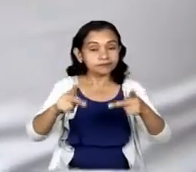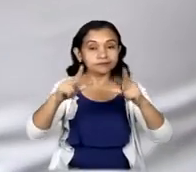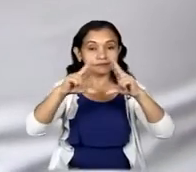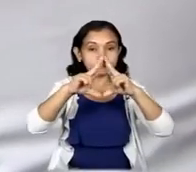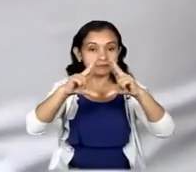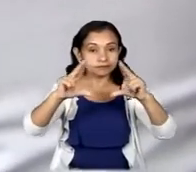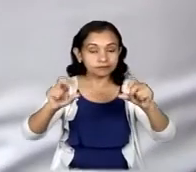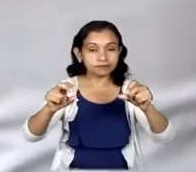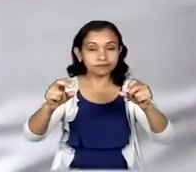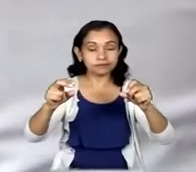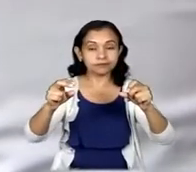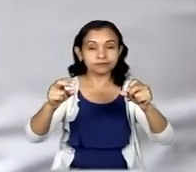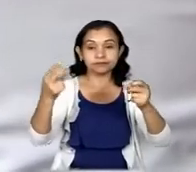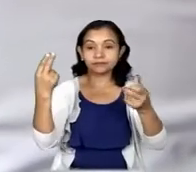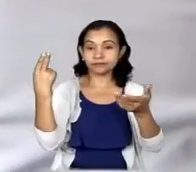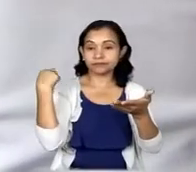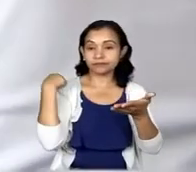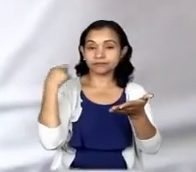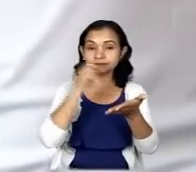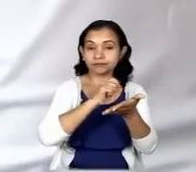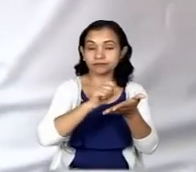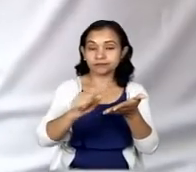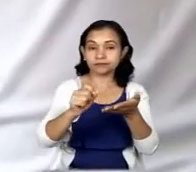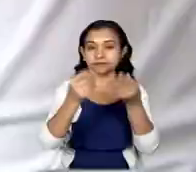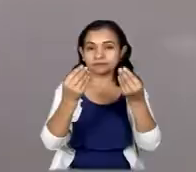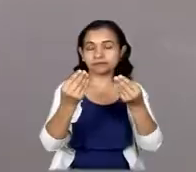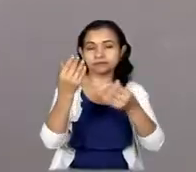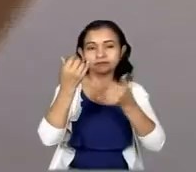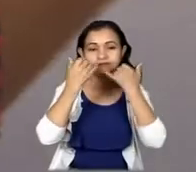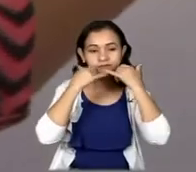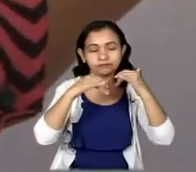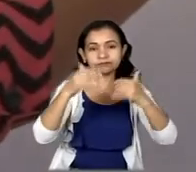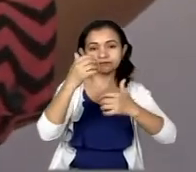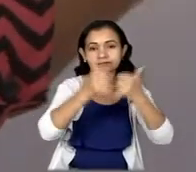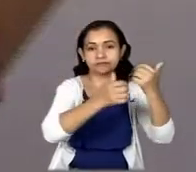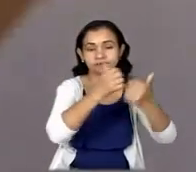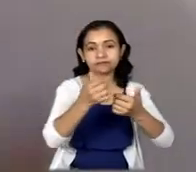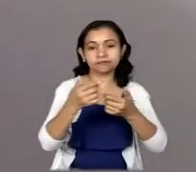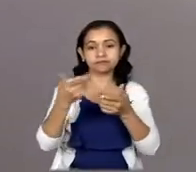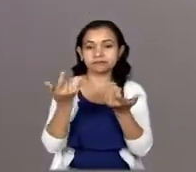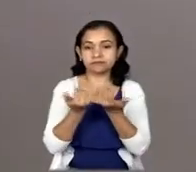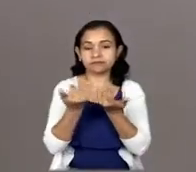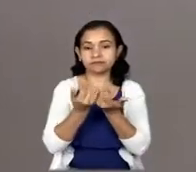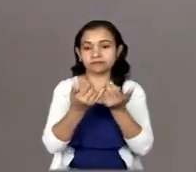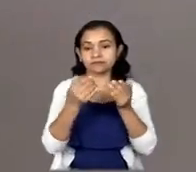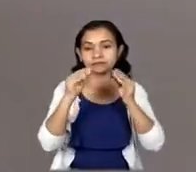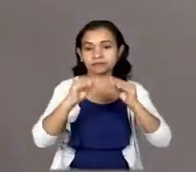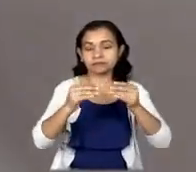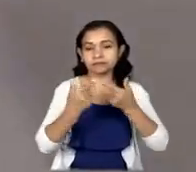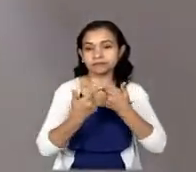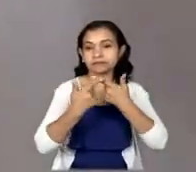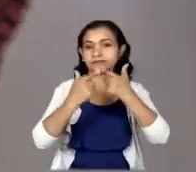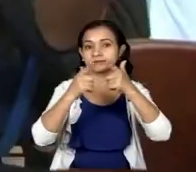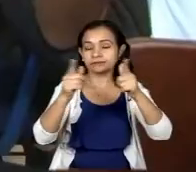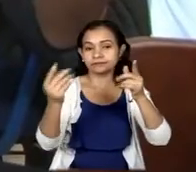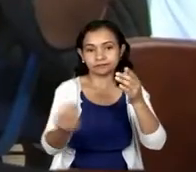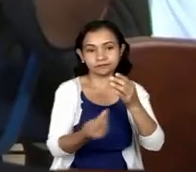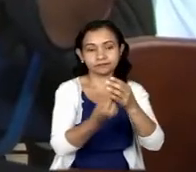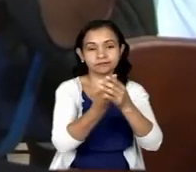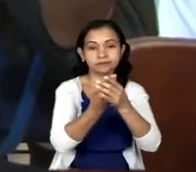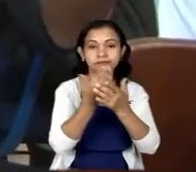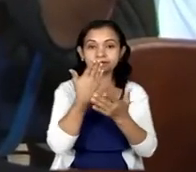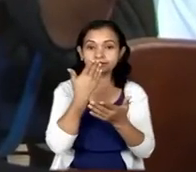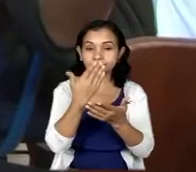país, el gremio magisterial se ha enfrentado a una campaña de desinformación orientada a desmantelar el modelo de educación gratuita, inclusiva y de